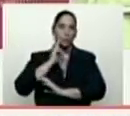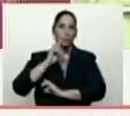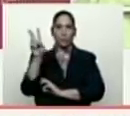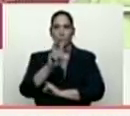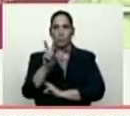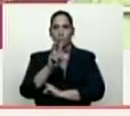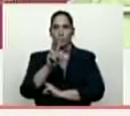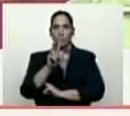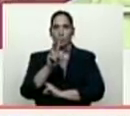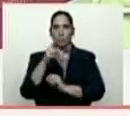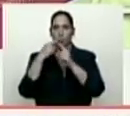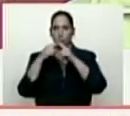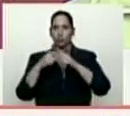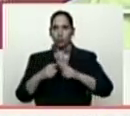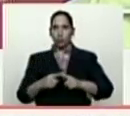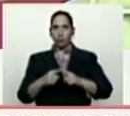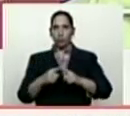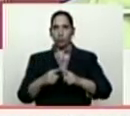número